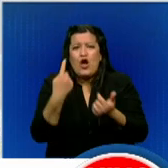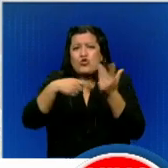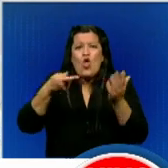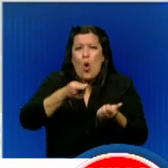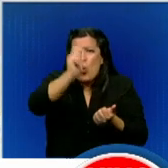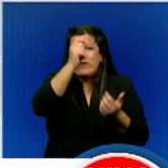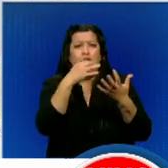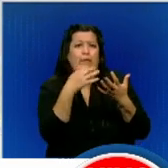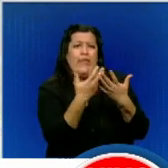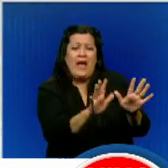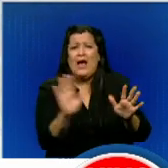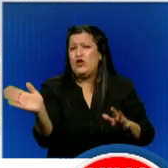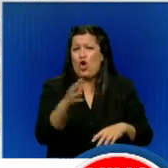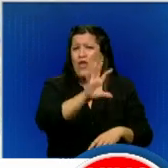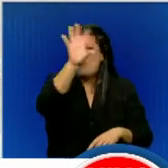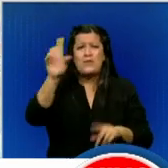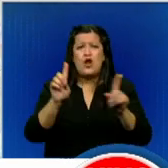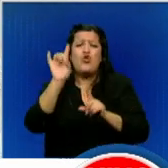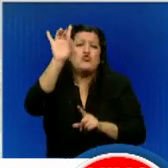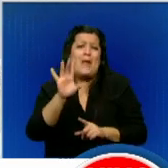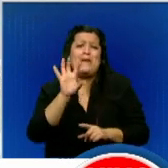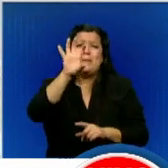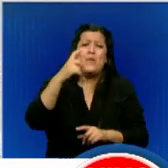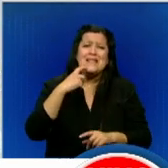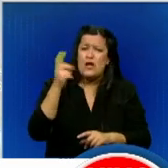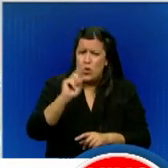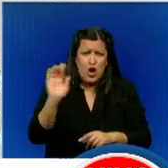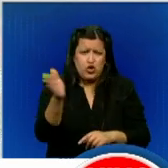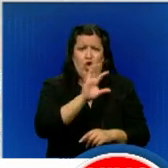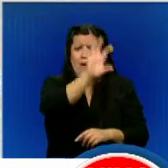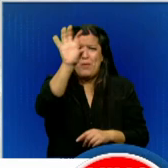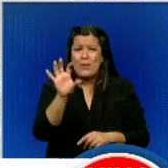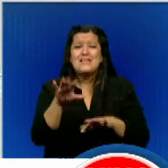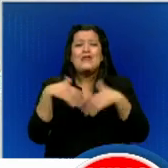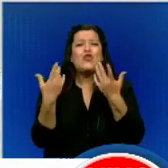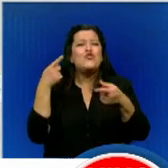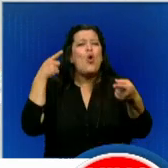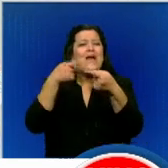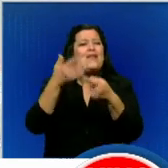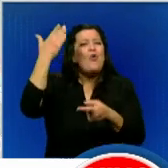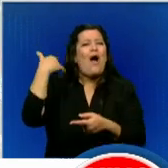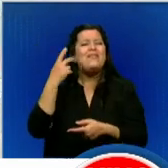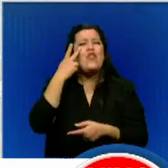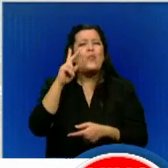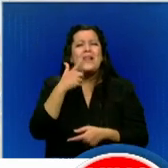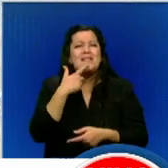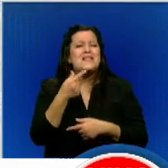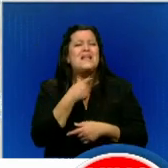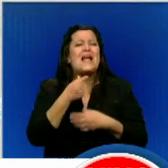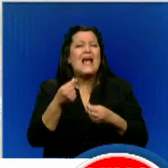de todas las provincias no solamente de la provincia de san luís no y que lo que pretendía con ese